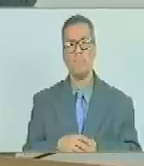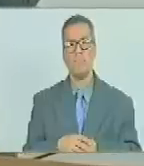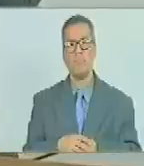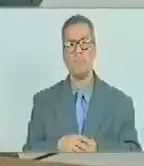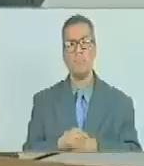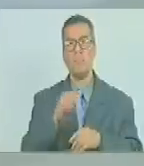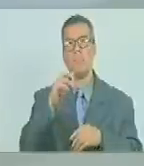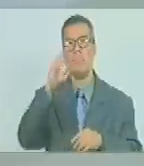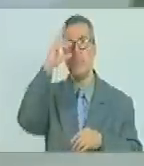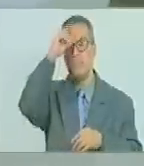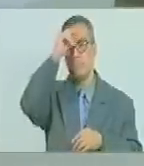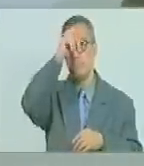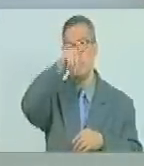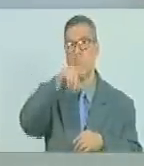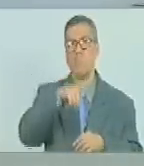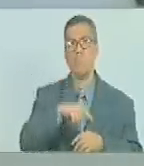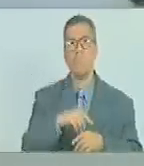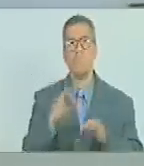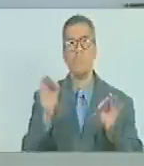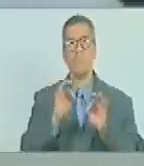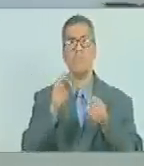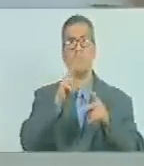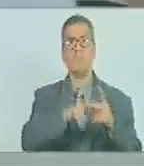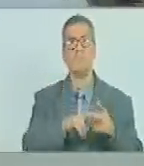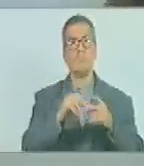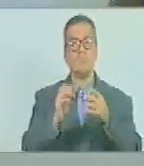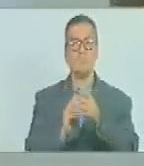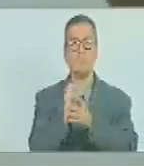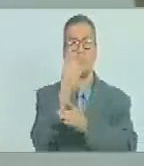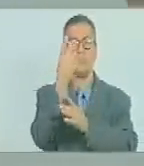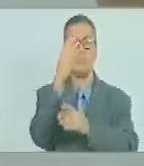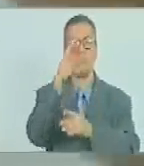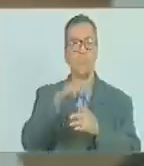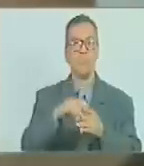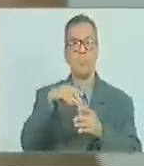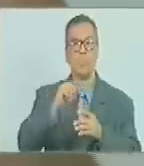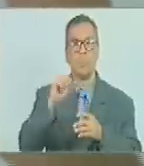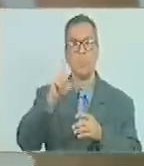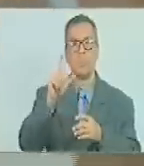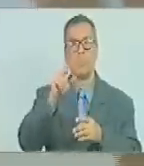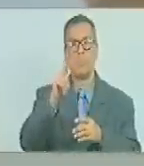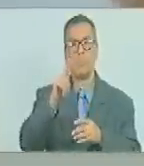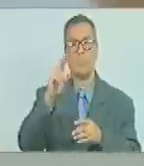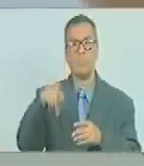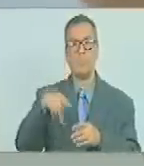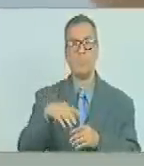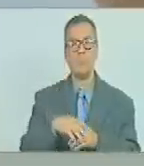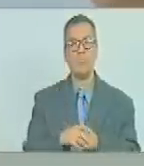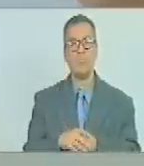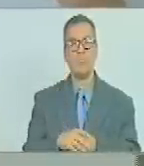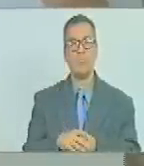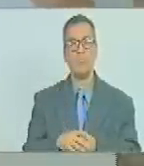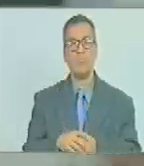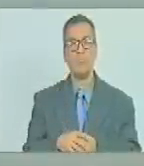A Donald Trump ni con el pétalo de una rosa, dice el diputado Ramos Alup.